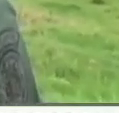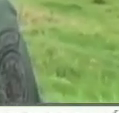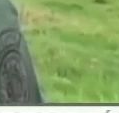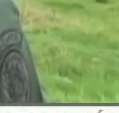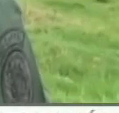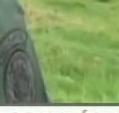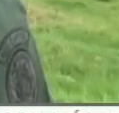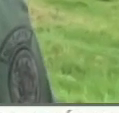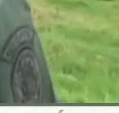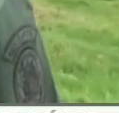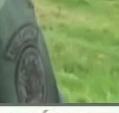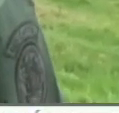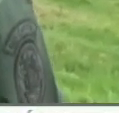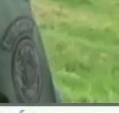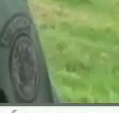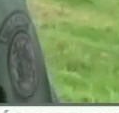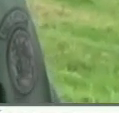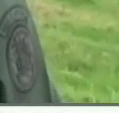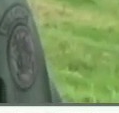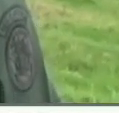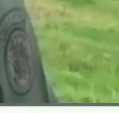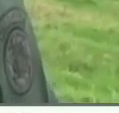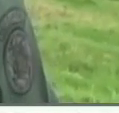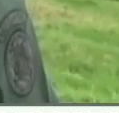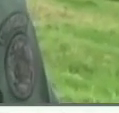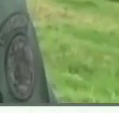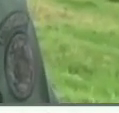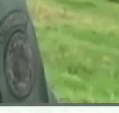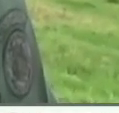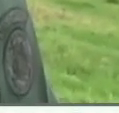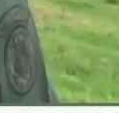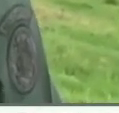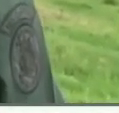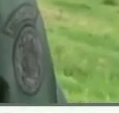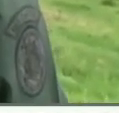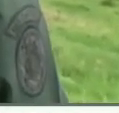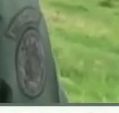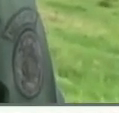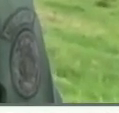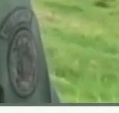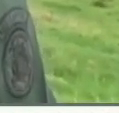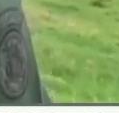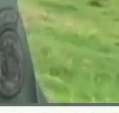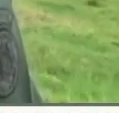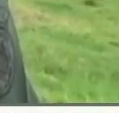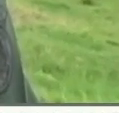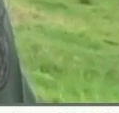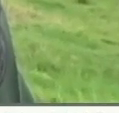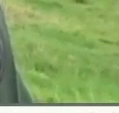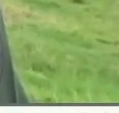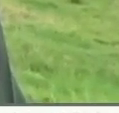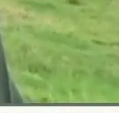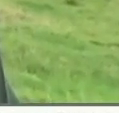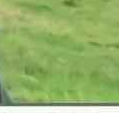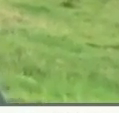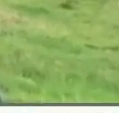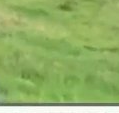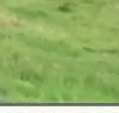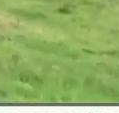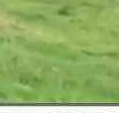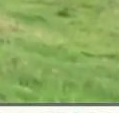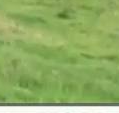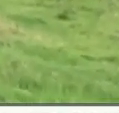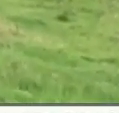Seremos firmes y contundentes contra estos grupos que pretenden aquí alterar nuestra tranquilidad y nuestra